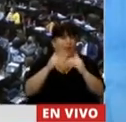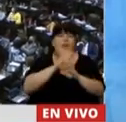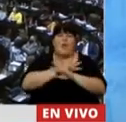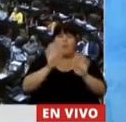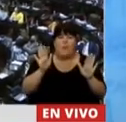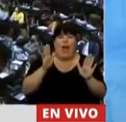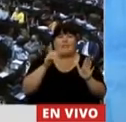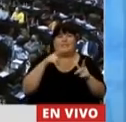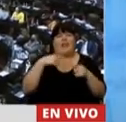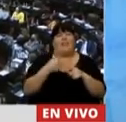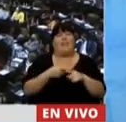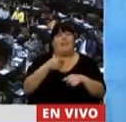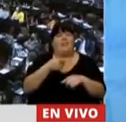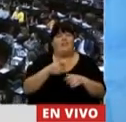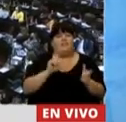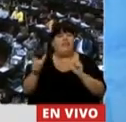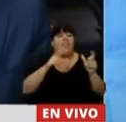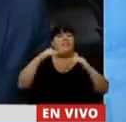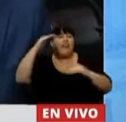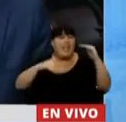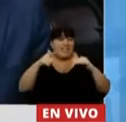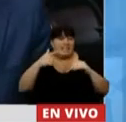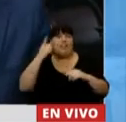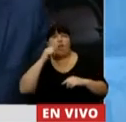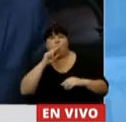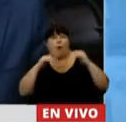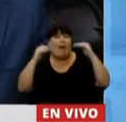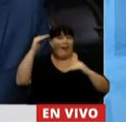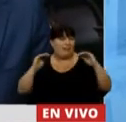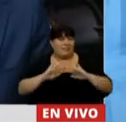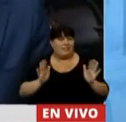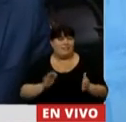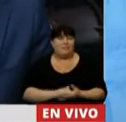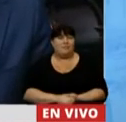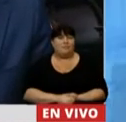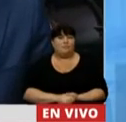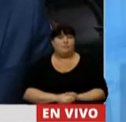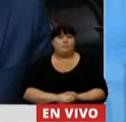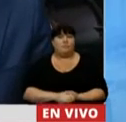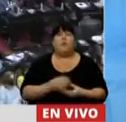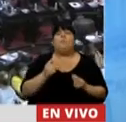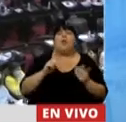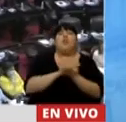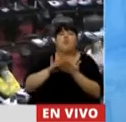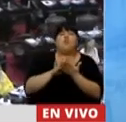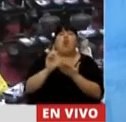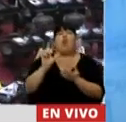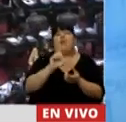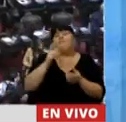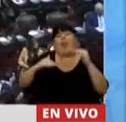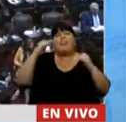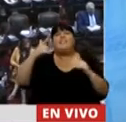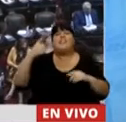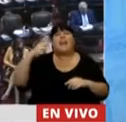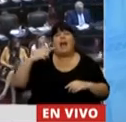años, que era accesible parcialmente, con dificultades. Bueno, más de 7.000 ILE se han hecho en este tiempo de